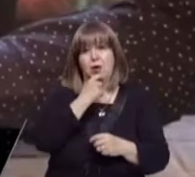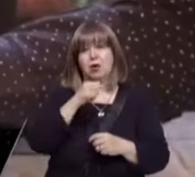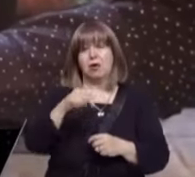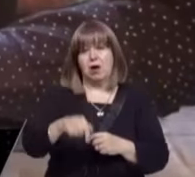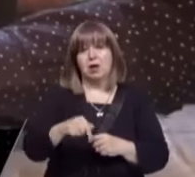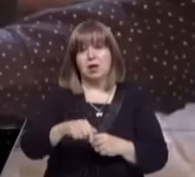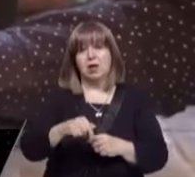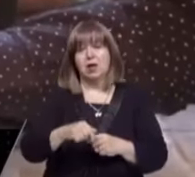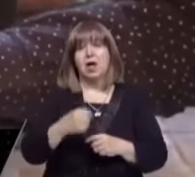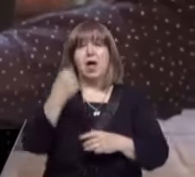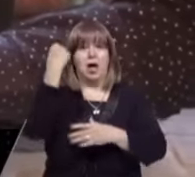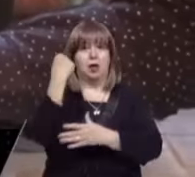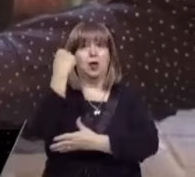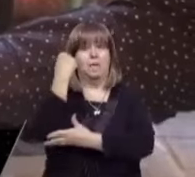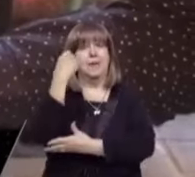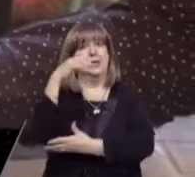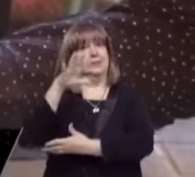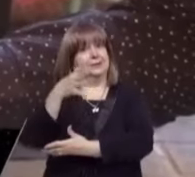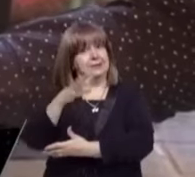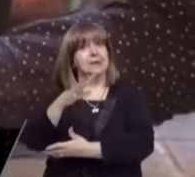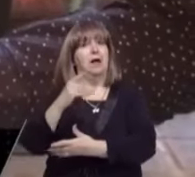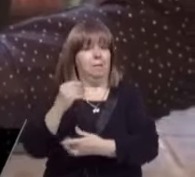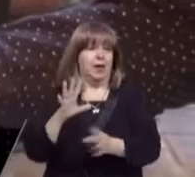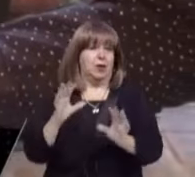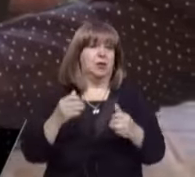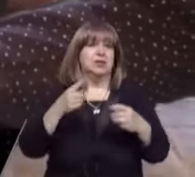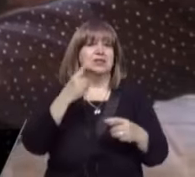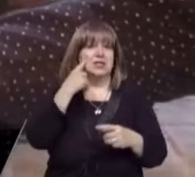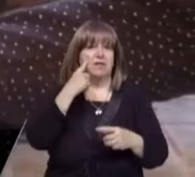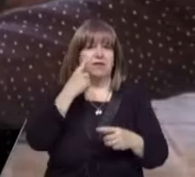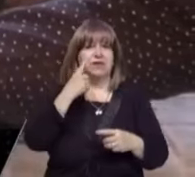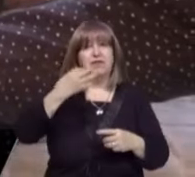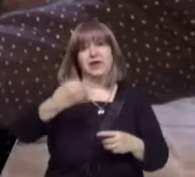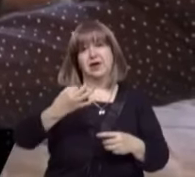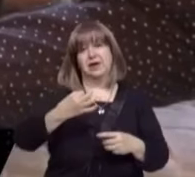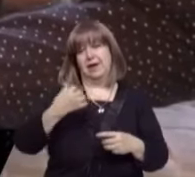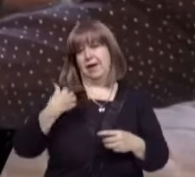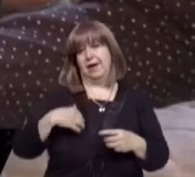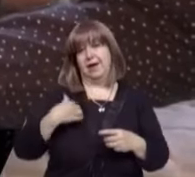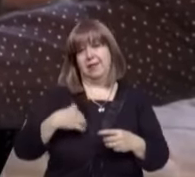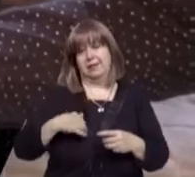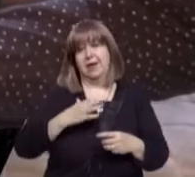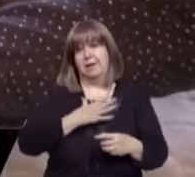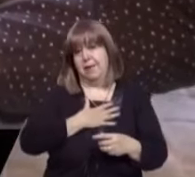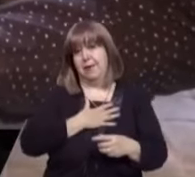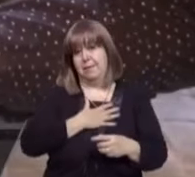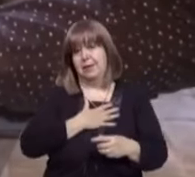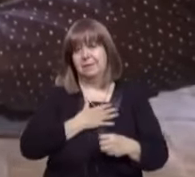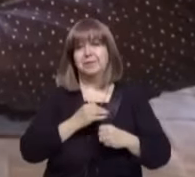Obviamente la parte económica por ahí no es la realidad de todos, pero cuesta mucho. Pero la verdad es que se vive bien acá.